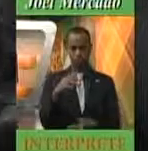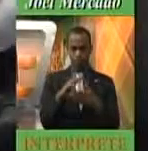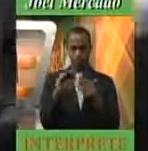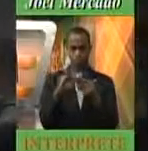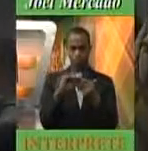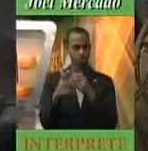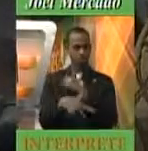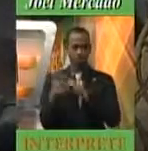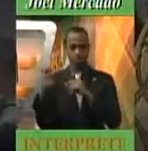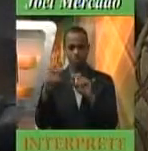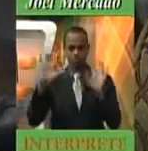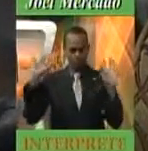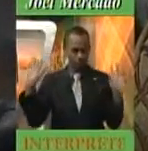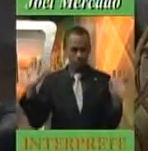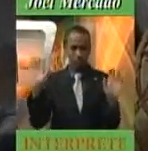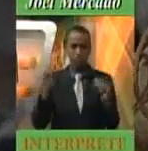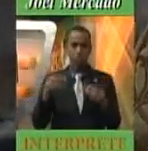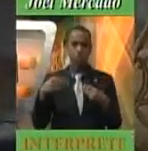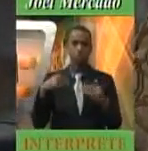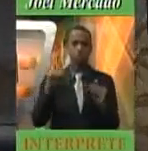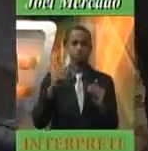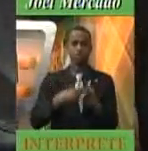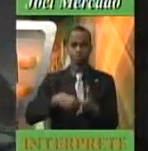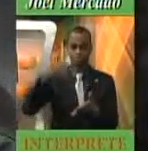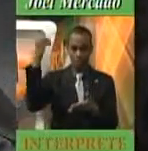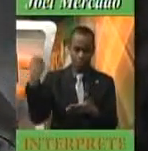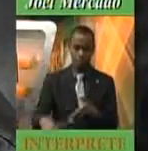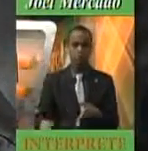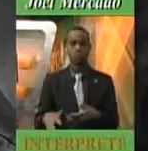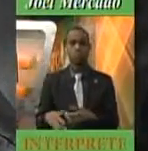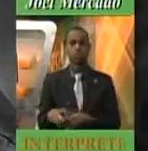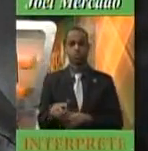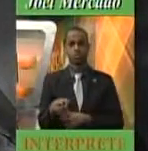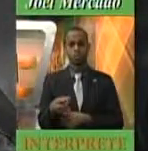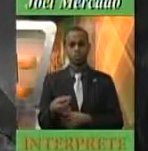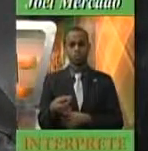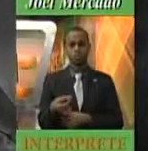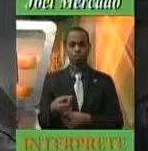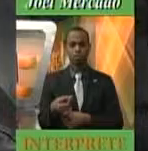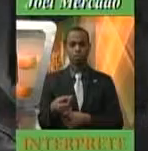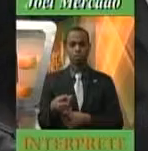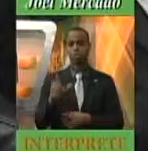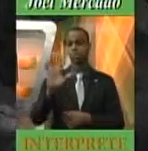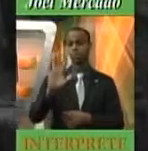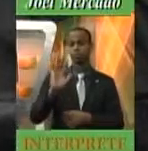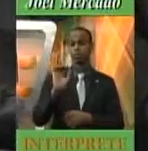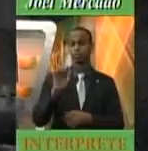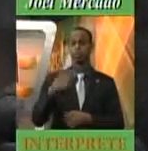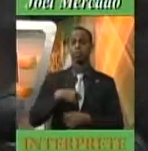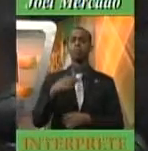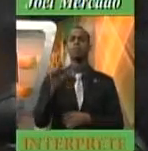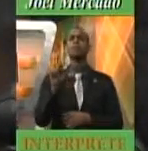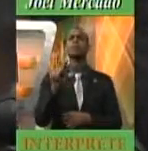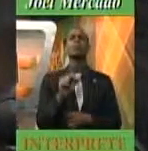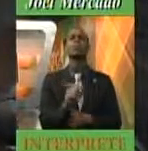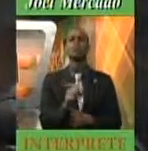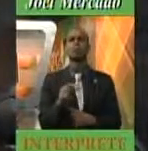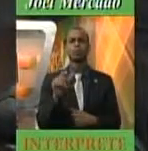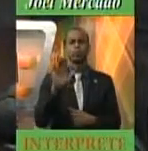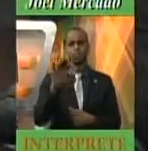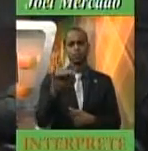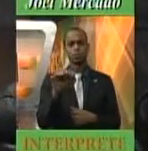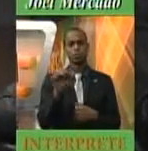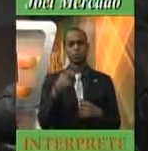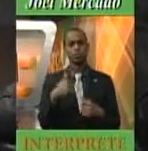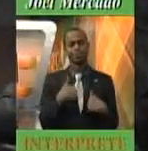la robaron, cualquier cosa, porque costaba un dineral por demás aquello. Ahora, cuando yo le pregunto, él me explica,